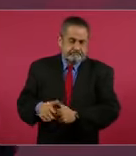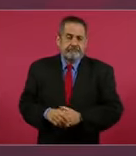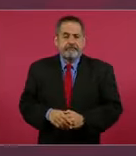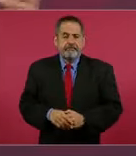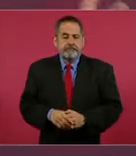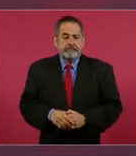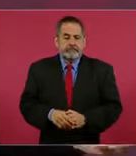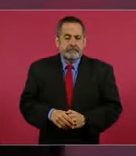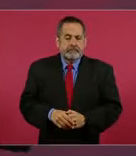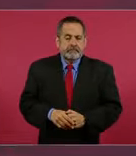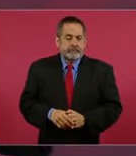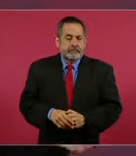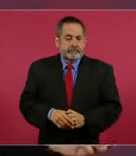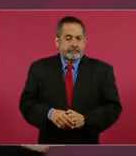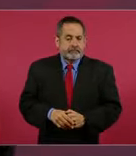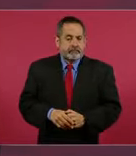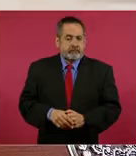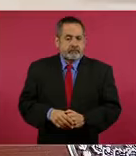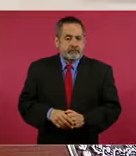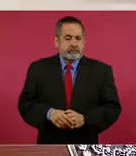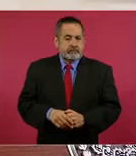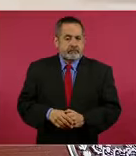pues aquí